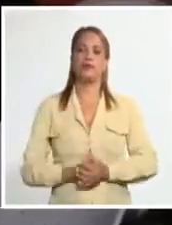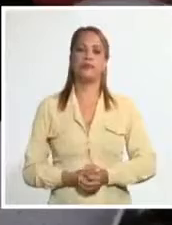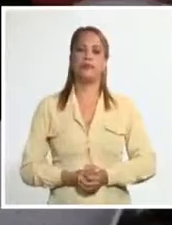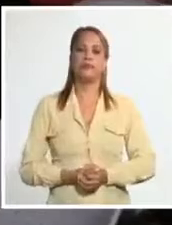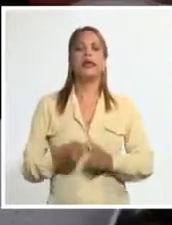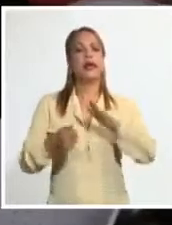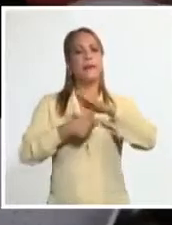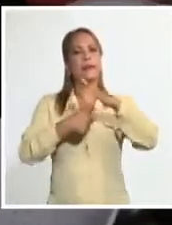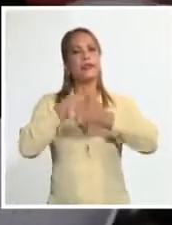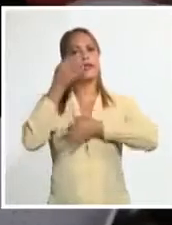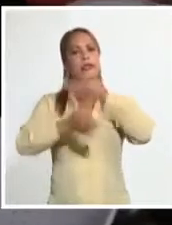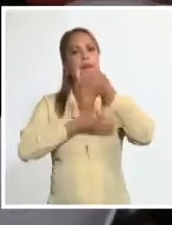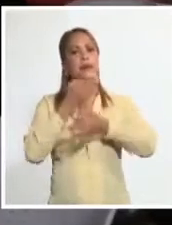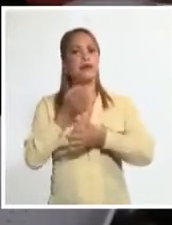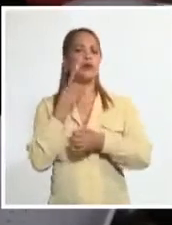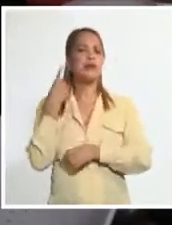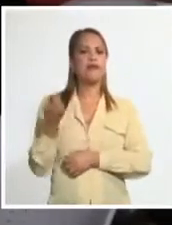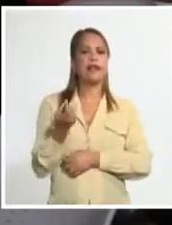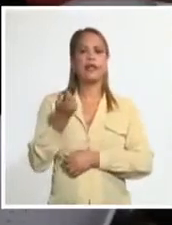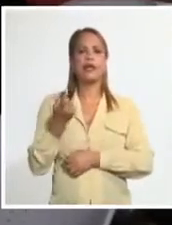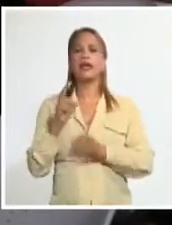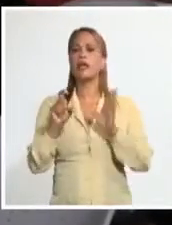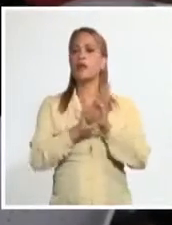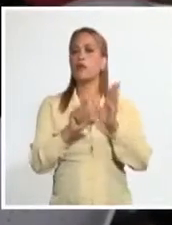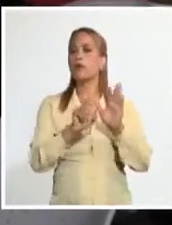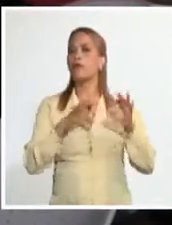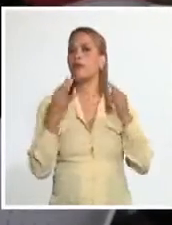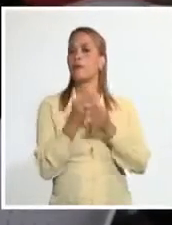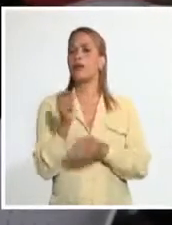mandatario expresó que si fuera necesario definir al código con